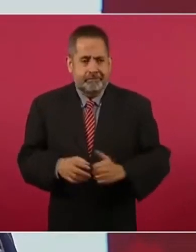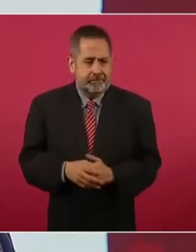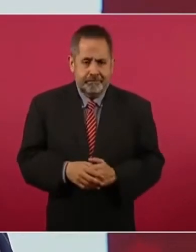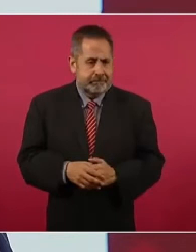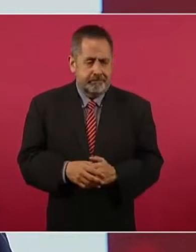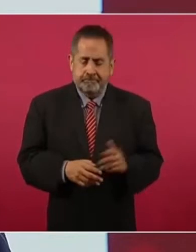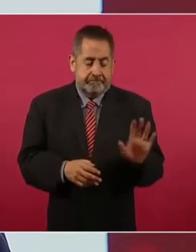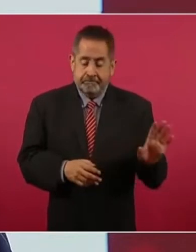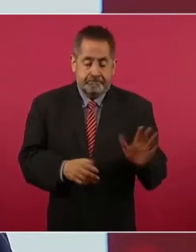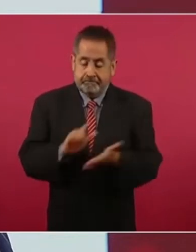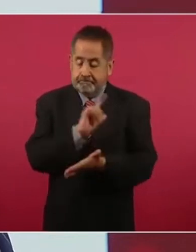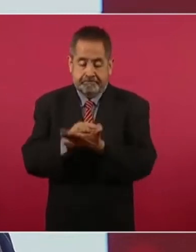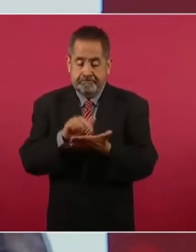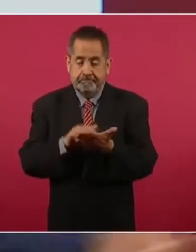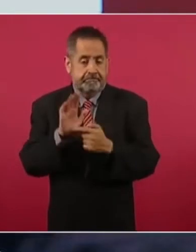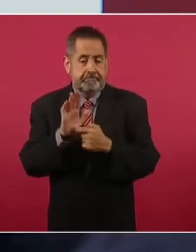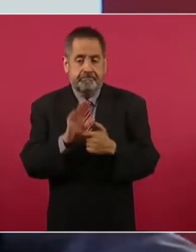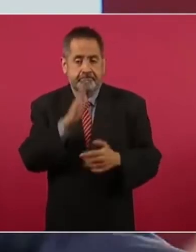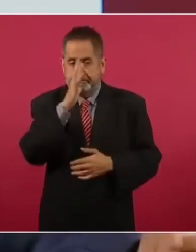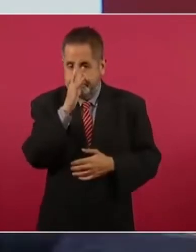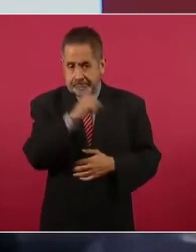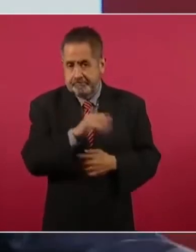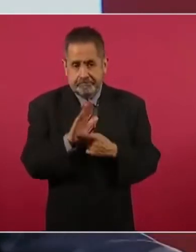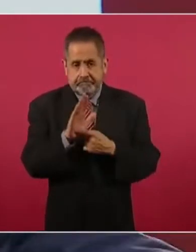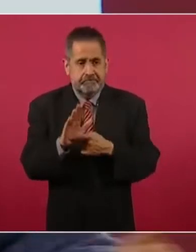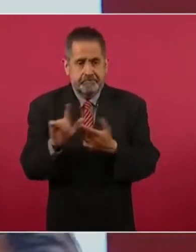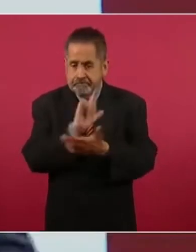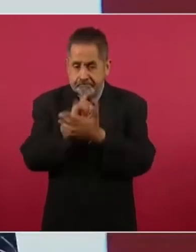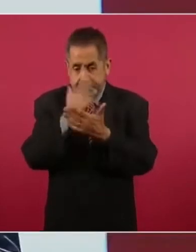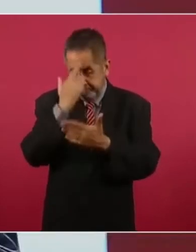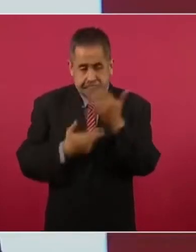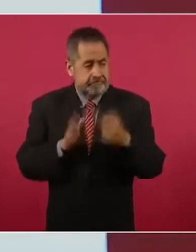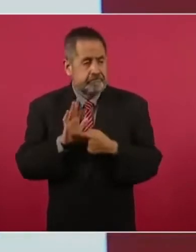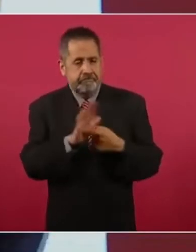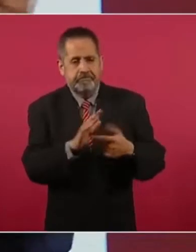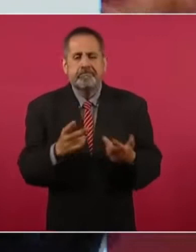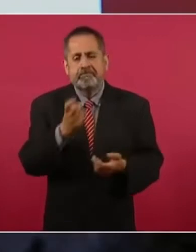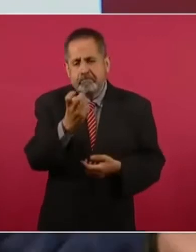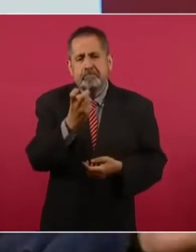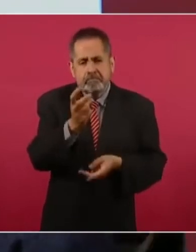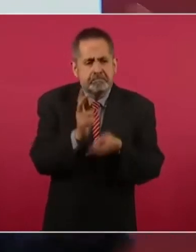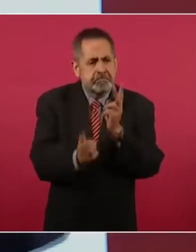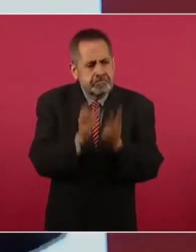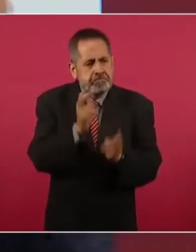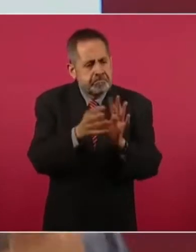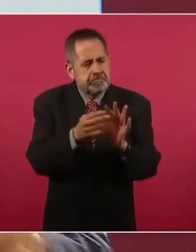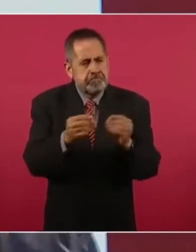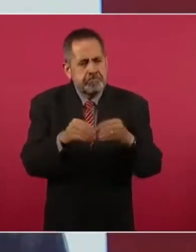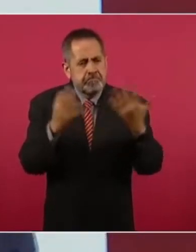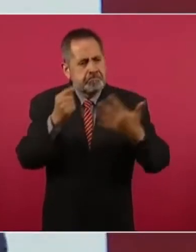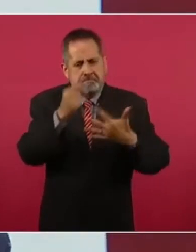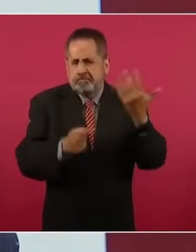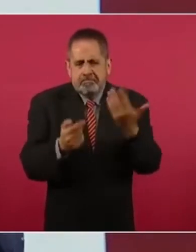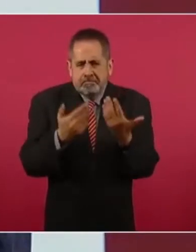tener la operación. Y eso no se puede, es ilegal. Entonces todo eso se va a aclarar en su momento.